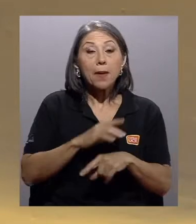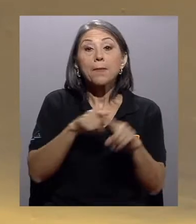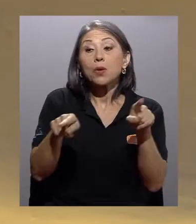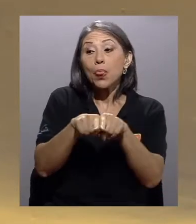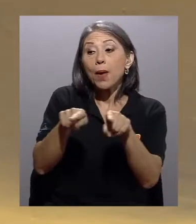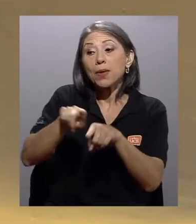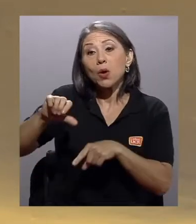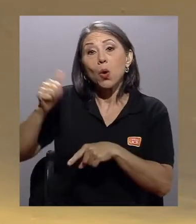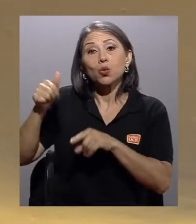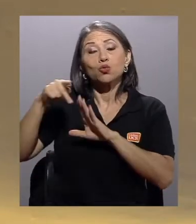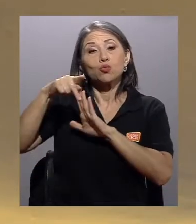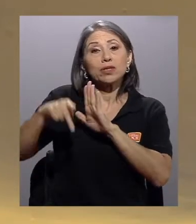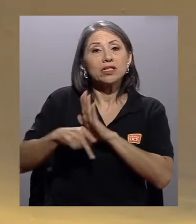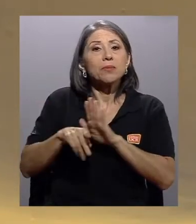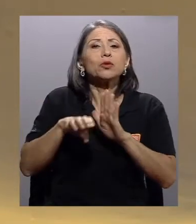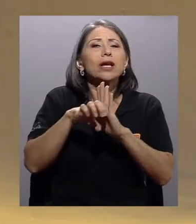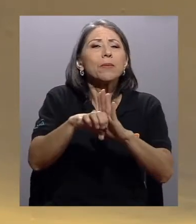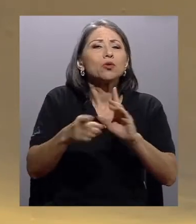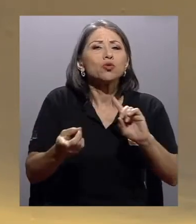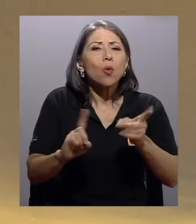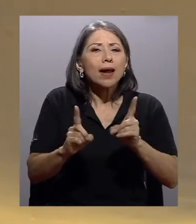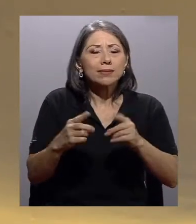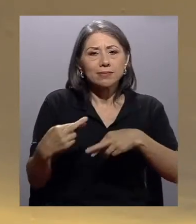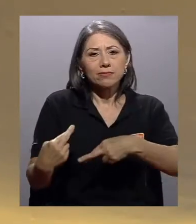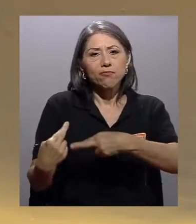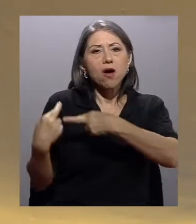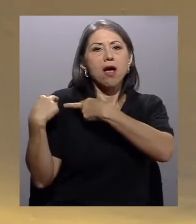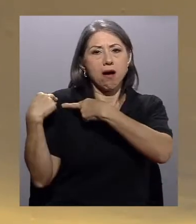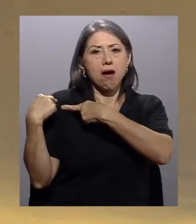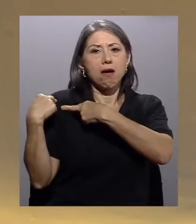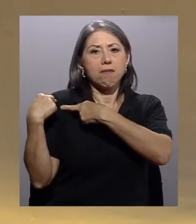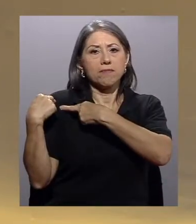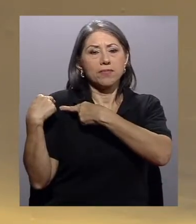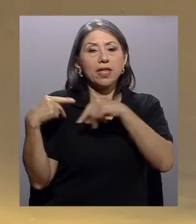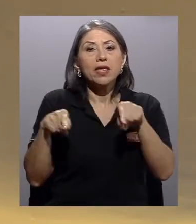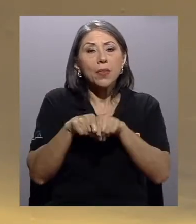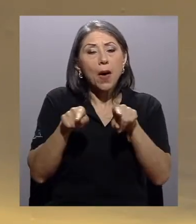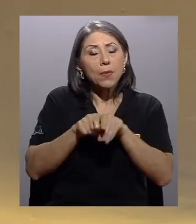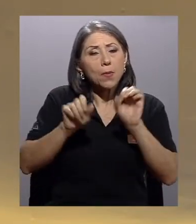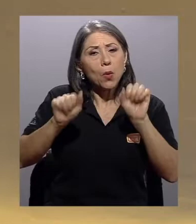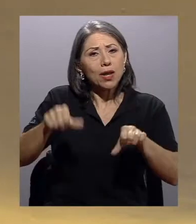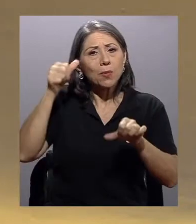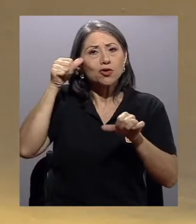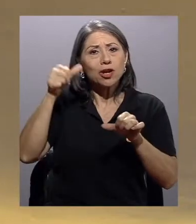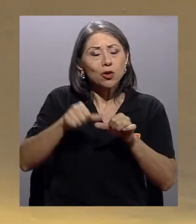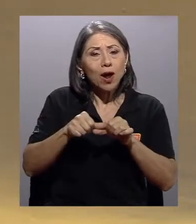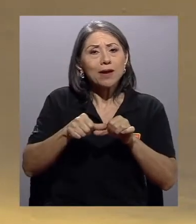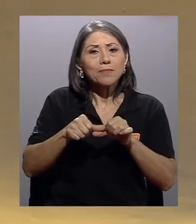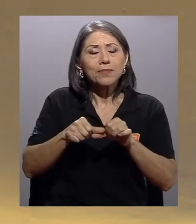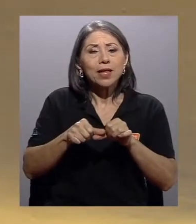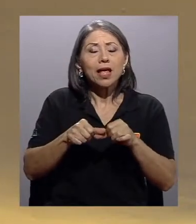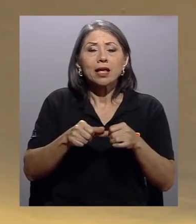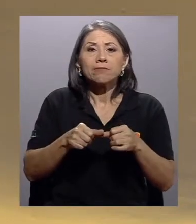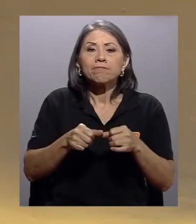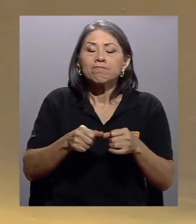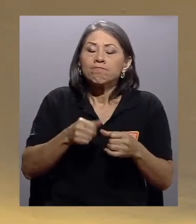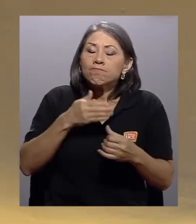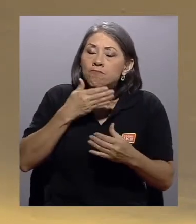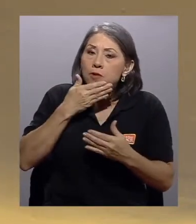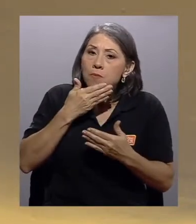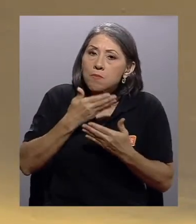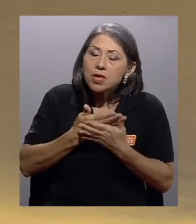pero también hay otros principios como el de la responsabilidad, y podríamos recordar incluso la virtud